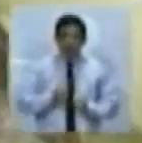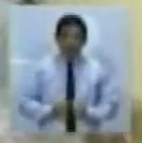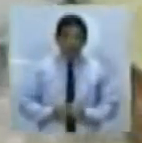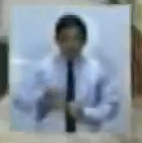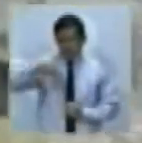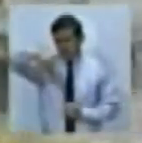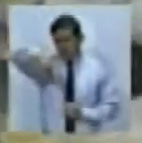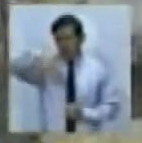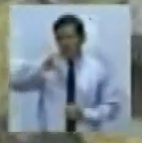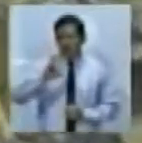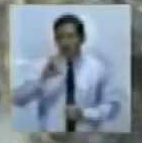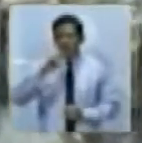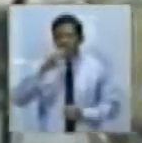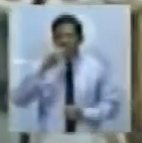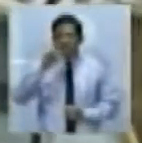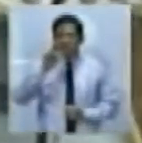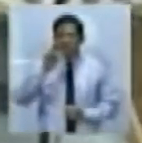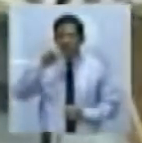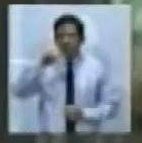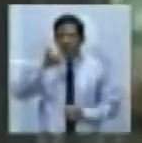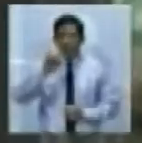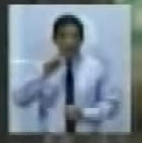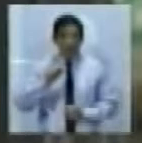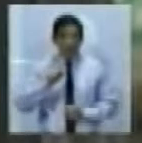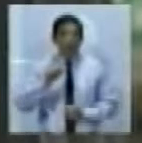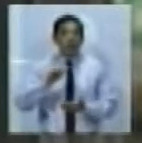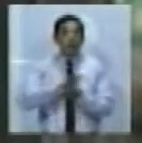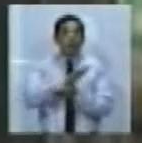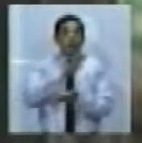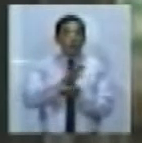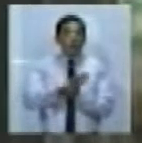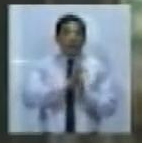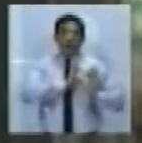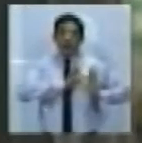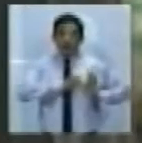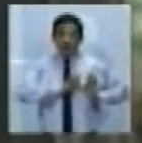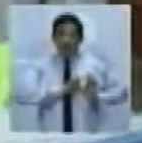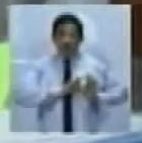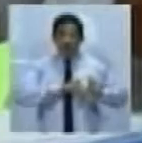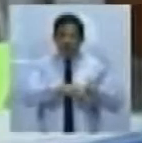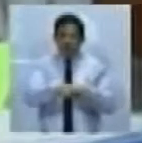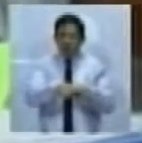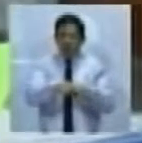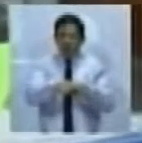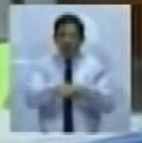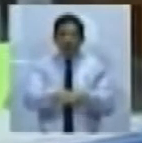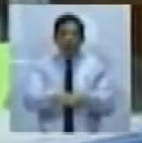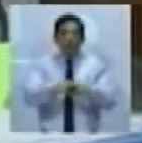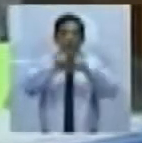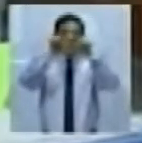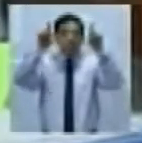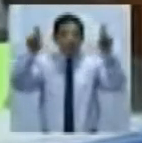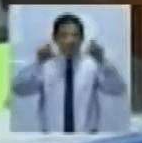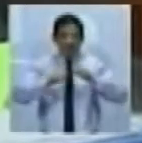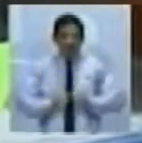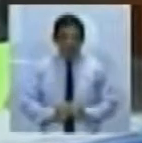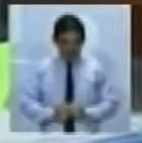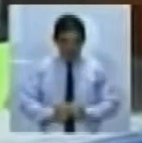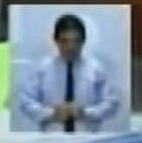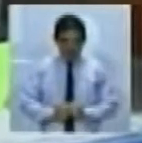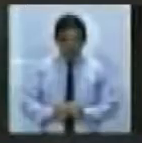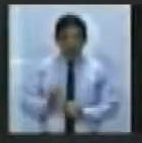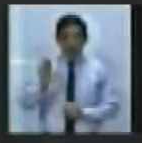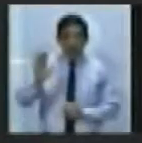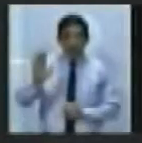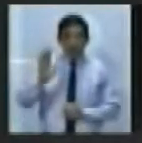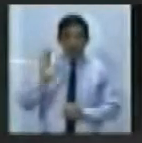Mikumi es la empresa con la que la Unidad Educativa Municipal Calderón participa en el concurso La Compañía, organizado por Junior